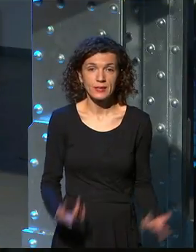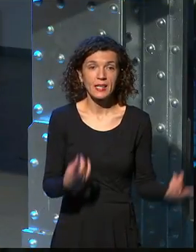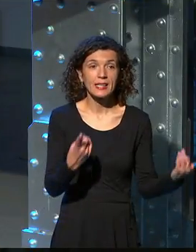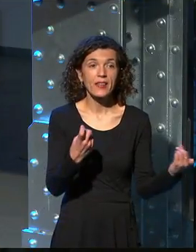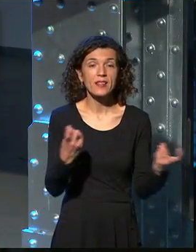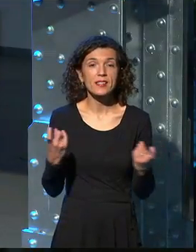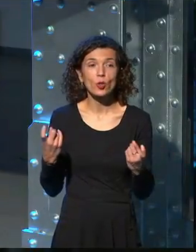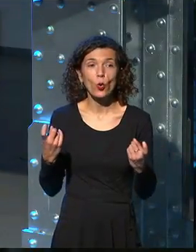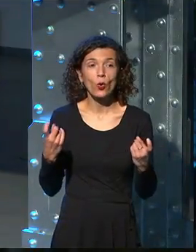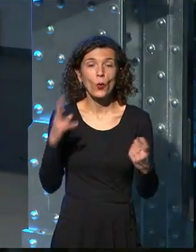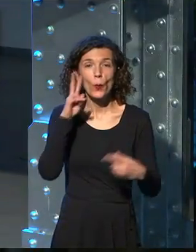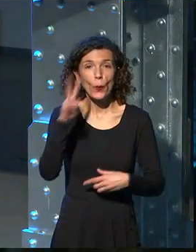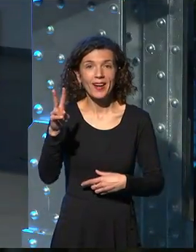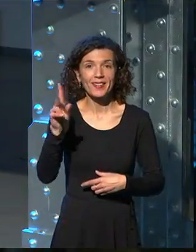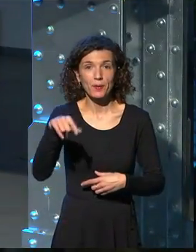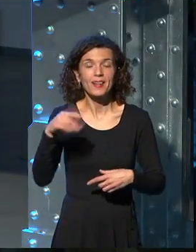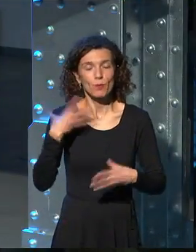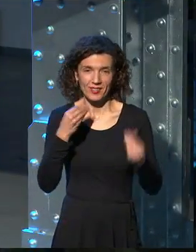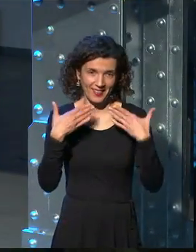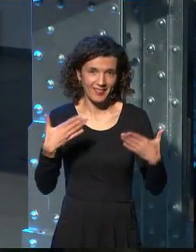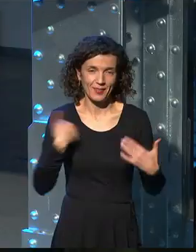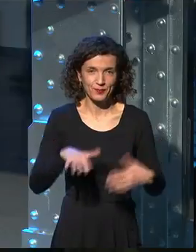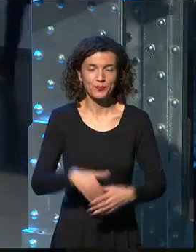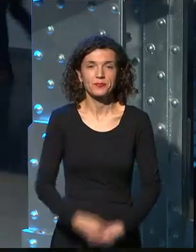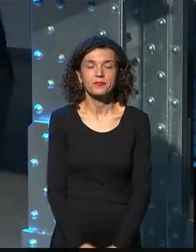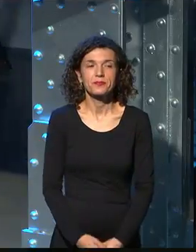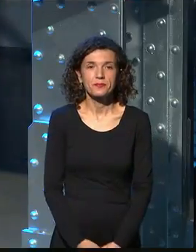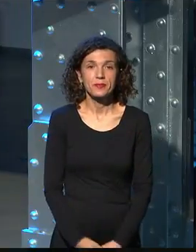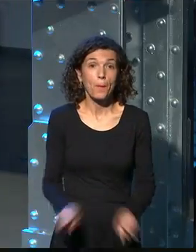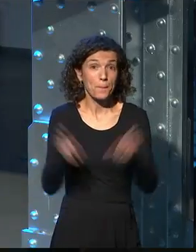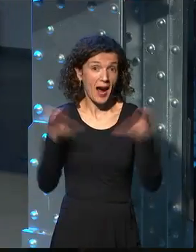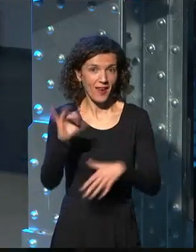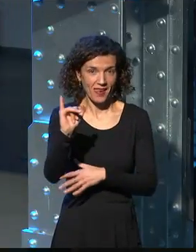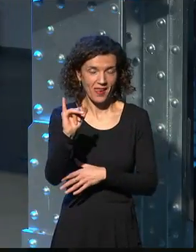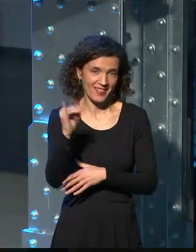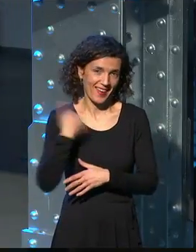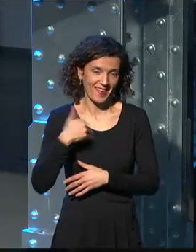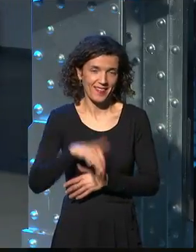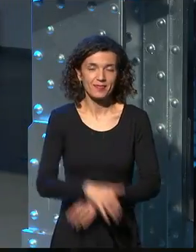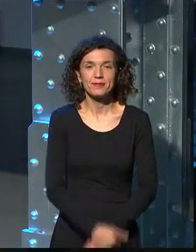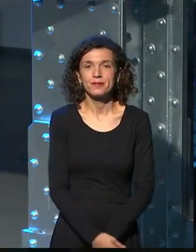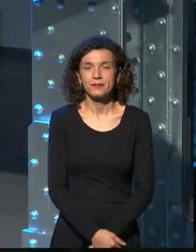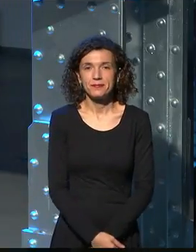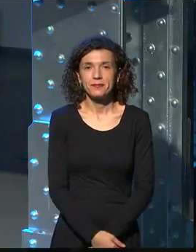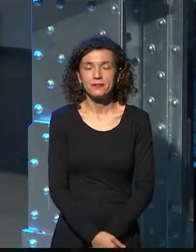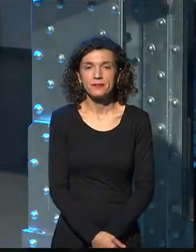Necesito ver la otra pantalla, porque va a estar aquí, exacto. Magia, aquí aparece esto. Perfecto.